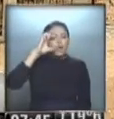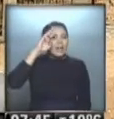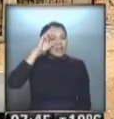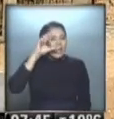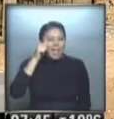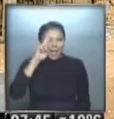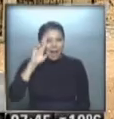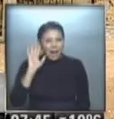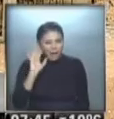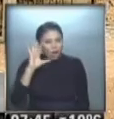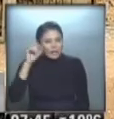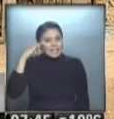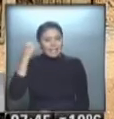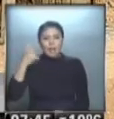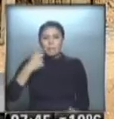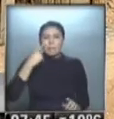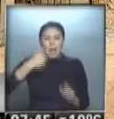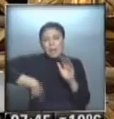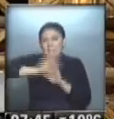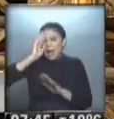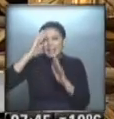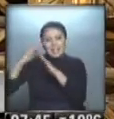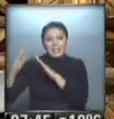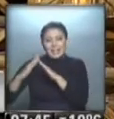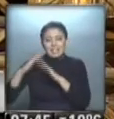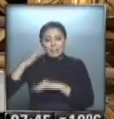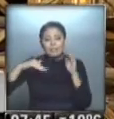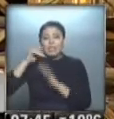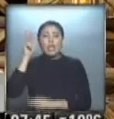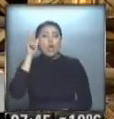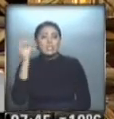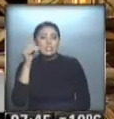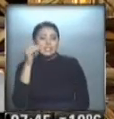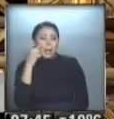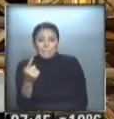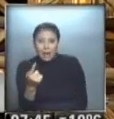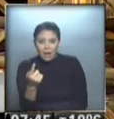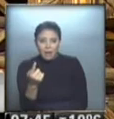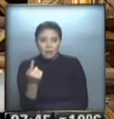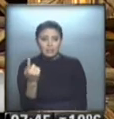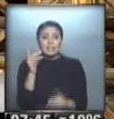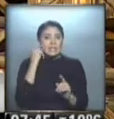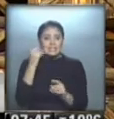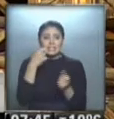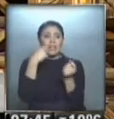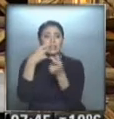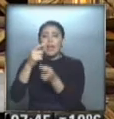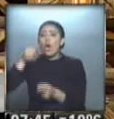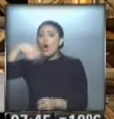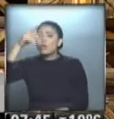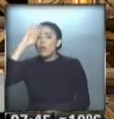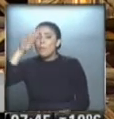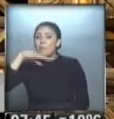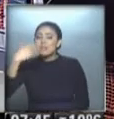viviendas ya en ejecución a través de estos créditos y 80.000 otorgadas es decir acá hay 30 mil más que entran en los próximos meses